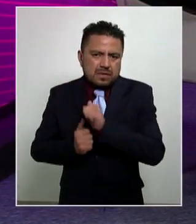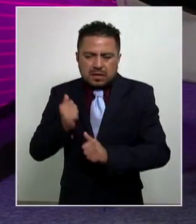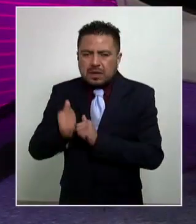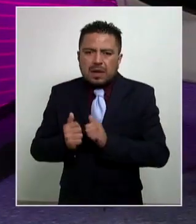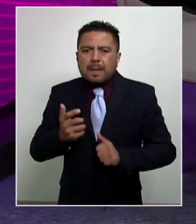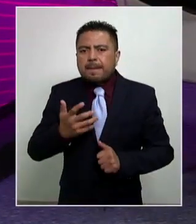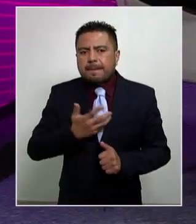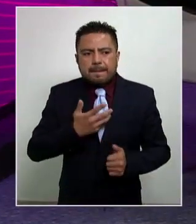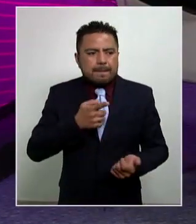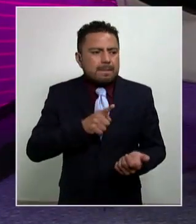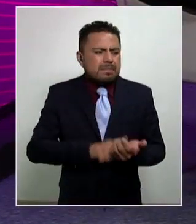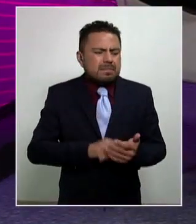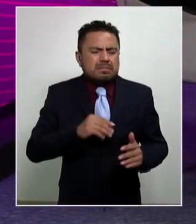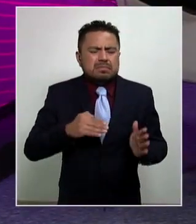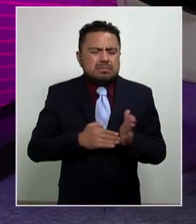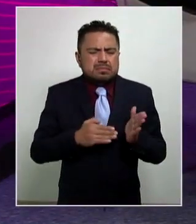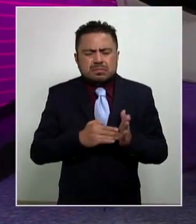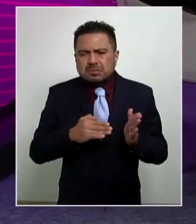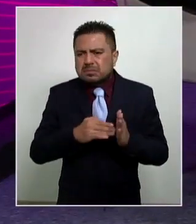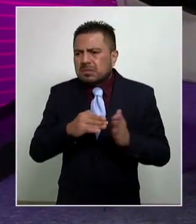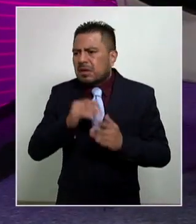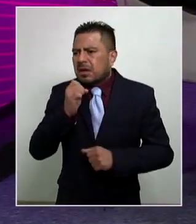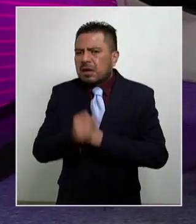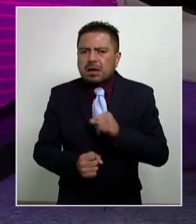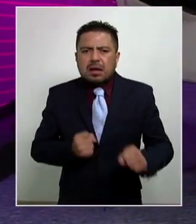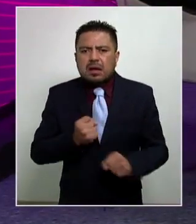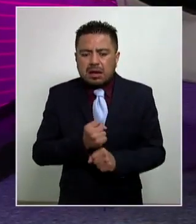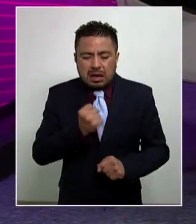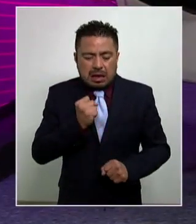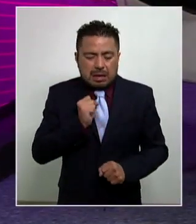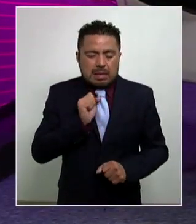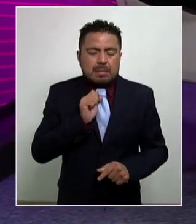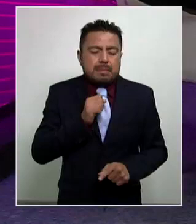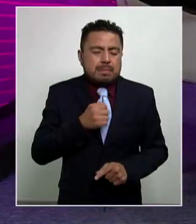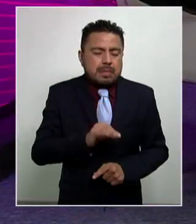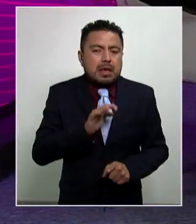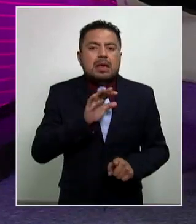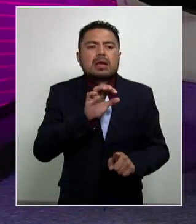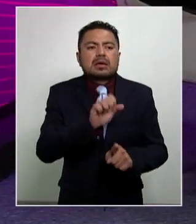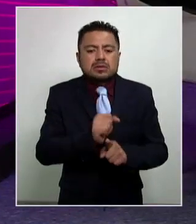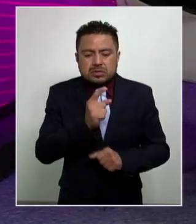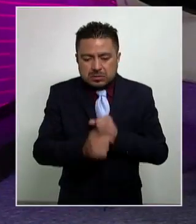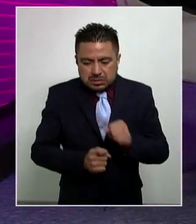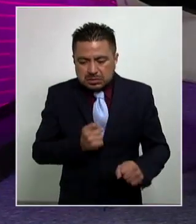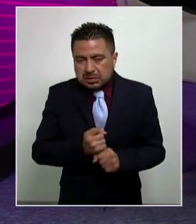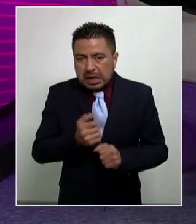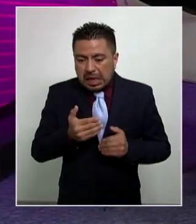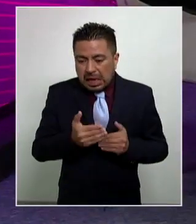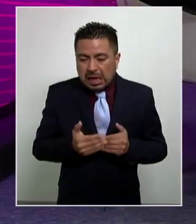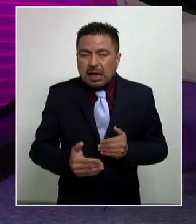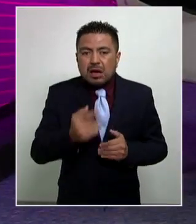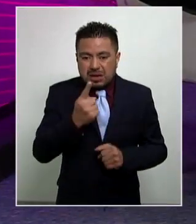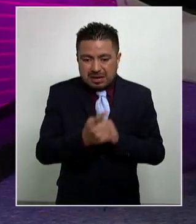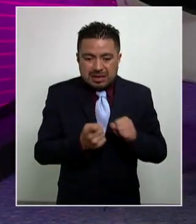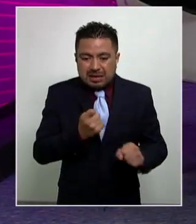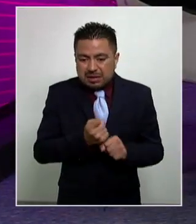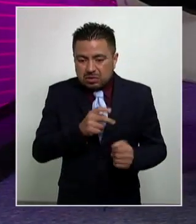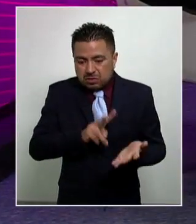que tiene varios cientos de años y sin embargo apenas en este año, en la legislatura de este